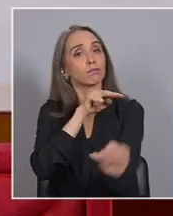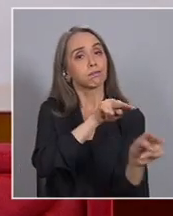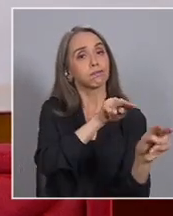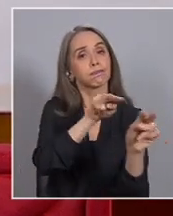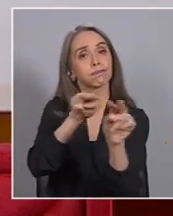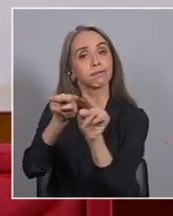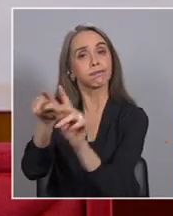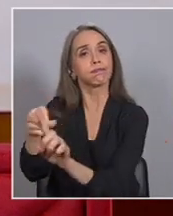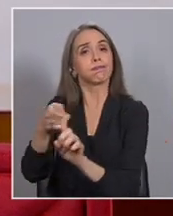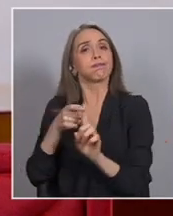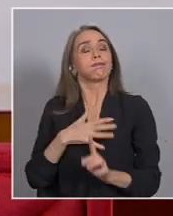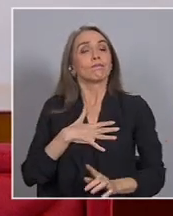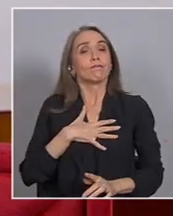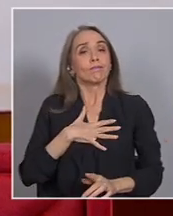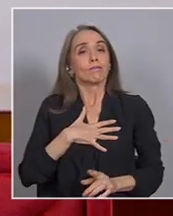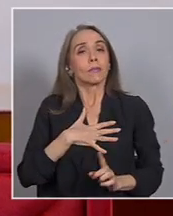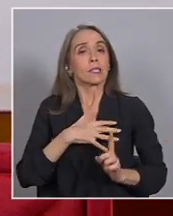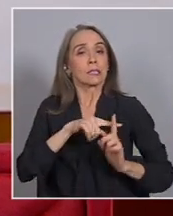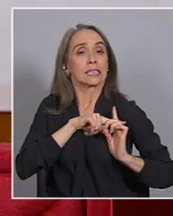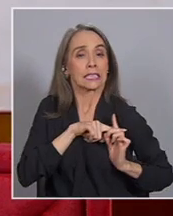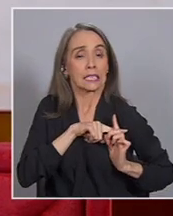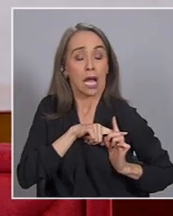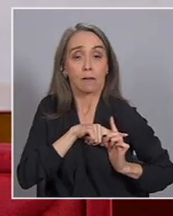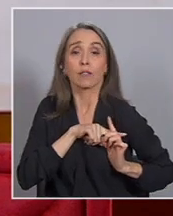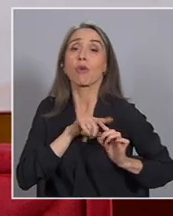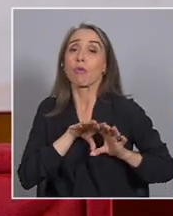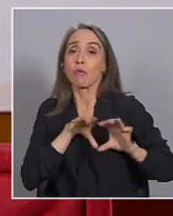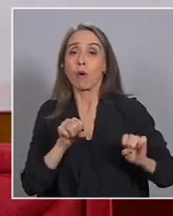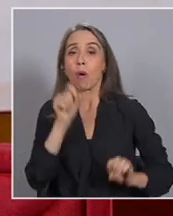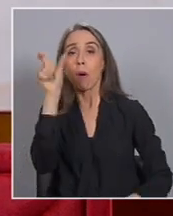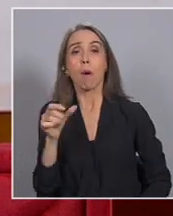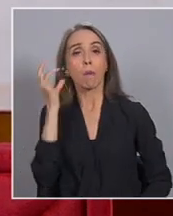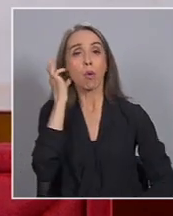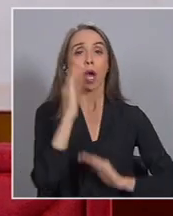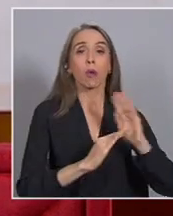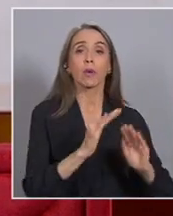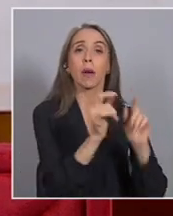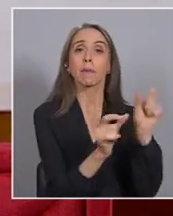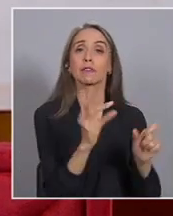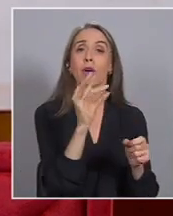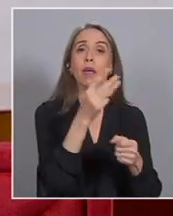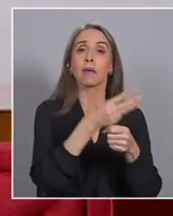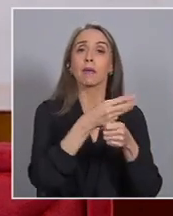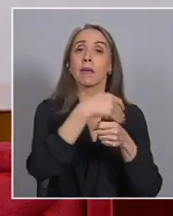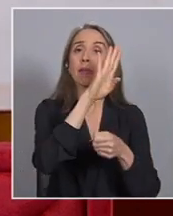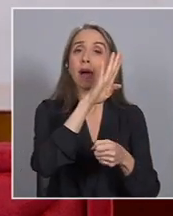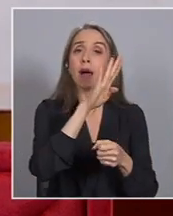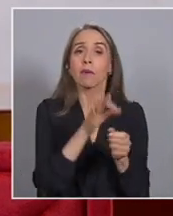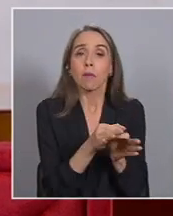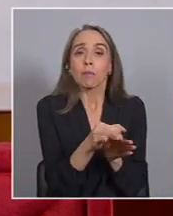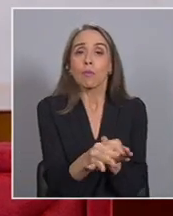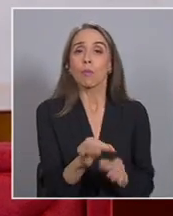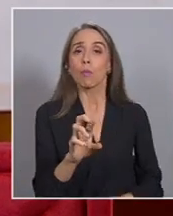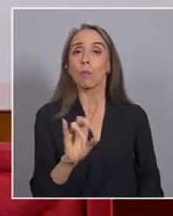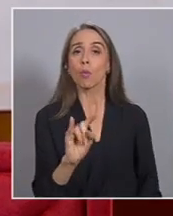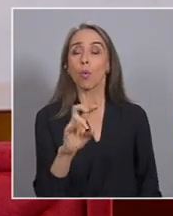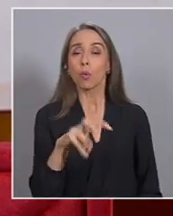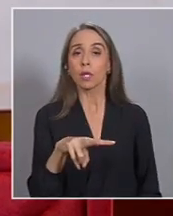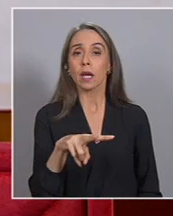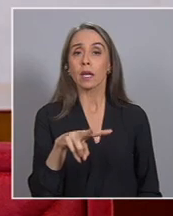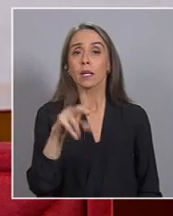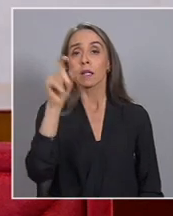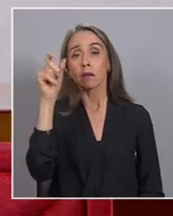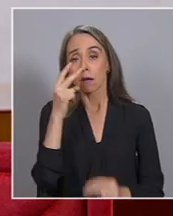el comprometido sacrificio de una mujer cuidadora de personas mayores en Purén y la